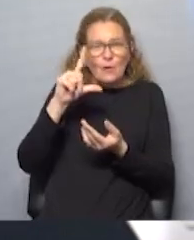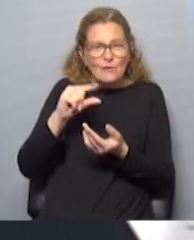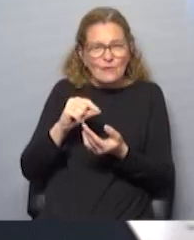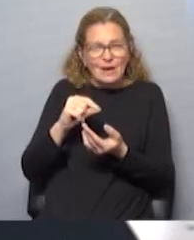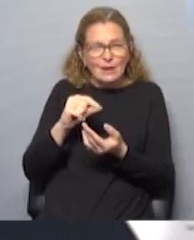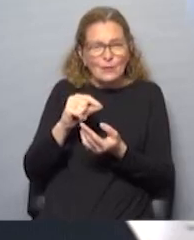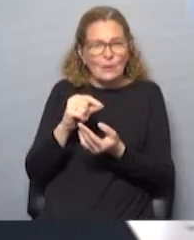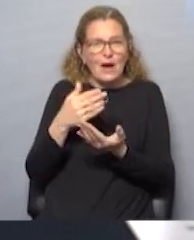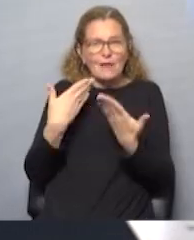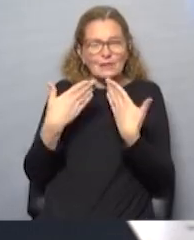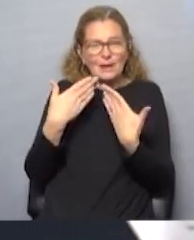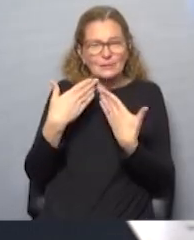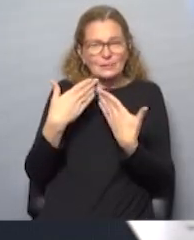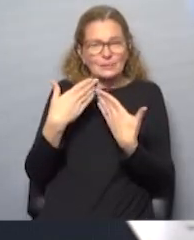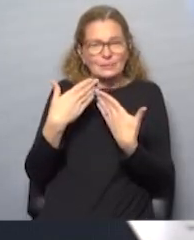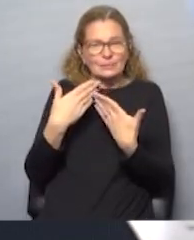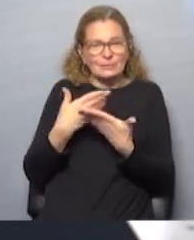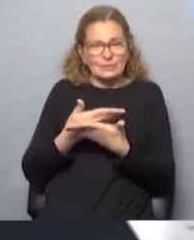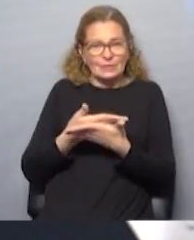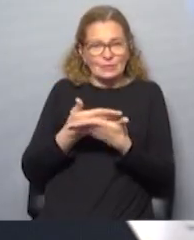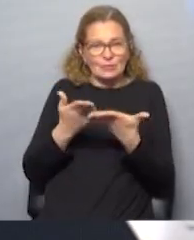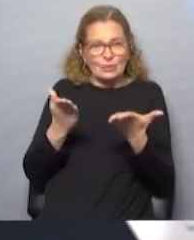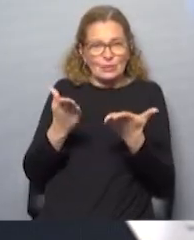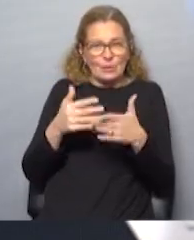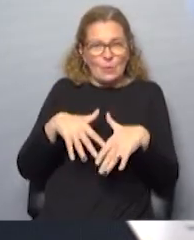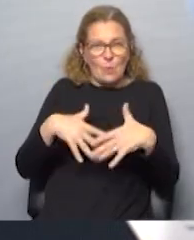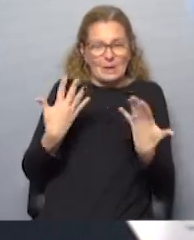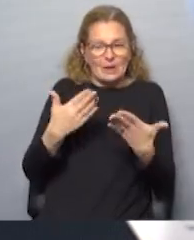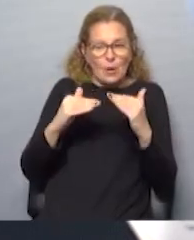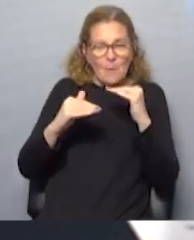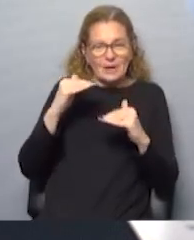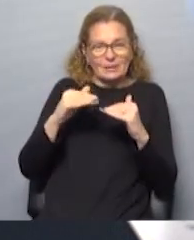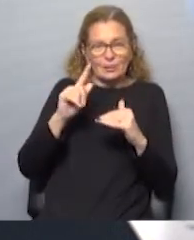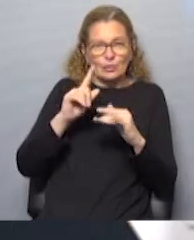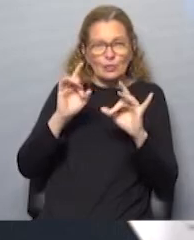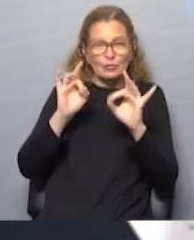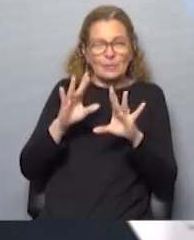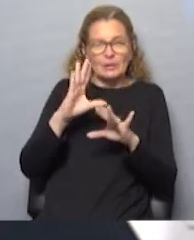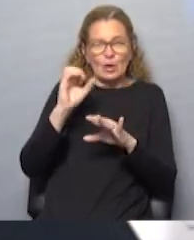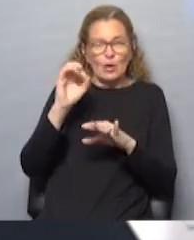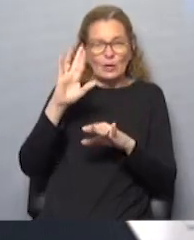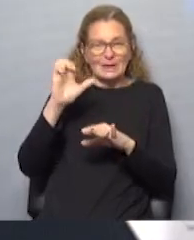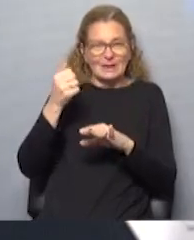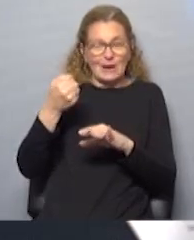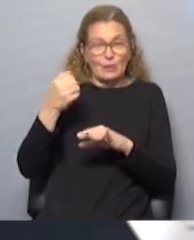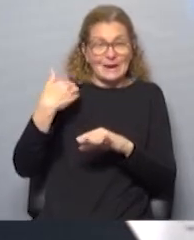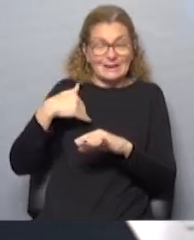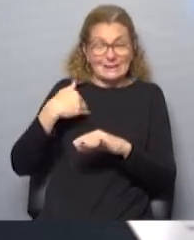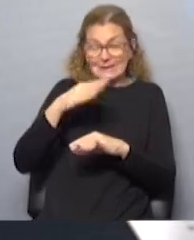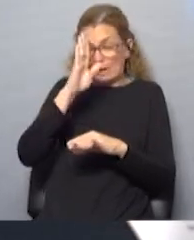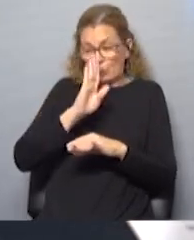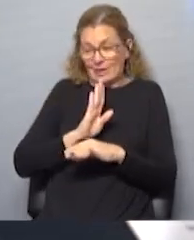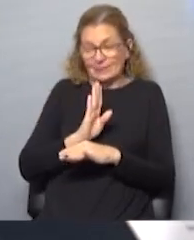en términos relativos y absolutos en cualquier comparación no solamente con korea es bajo con argentina con brasil